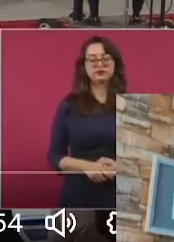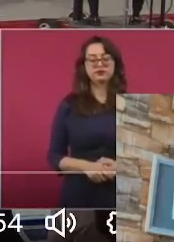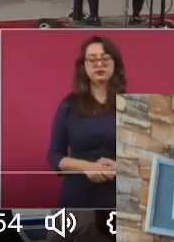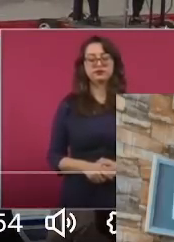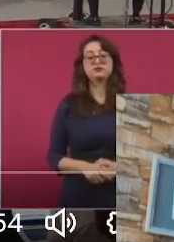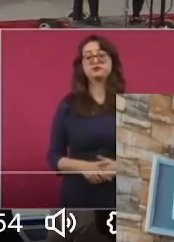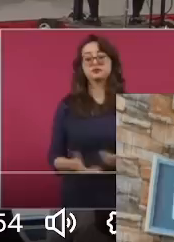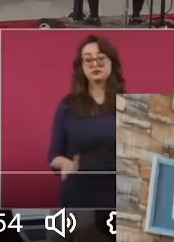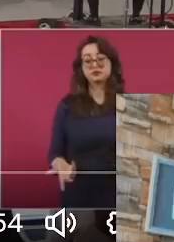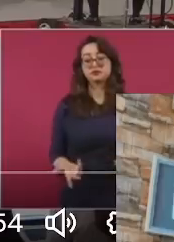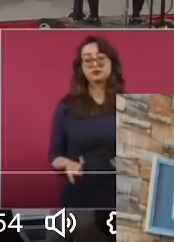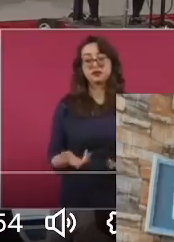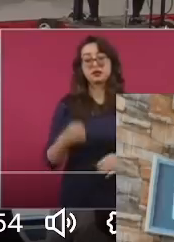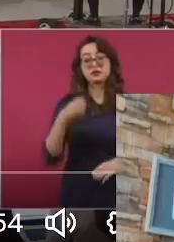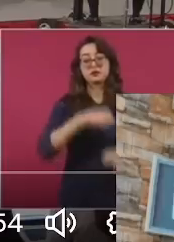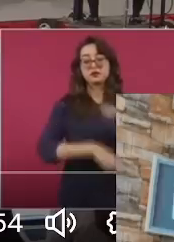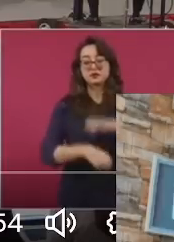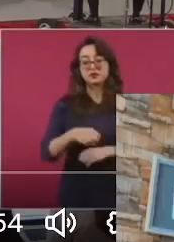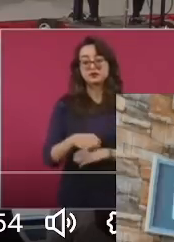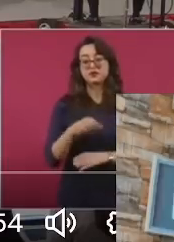si Coppel